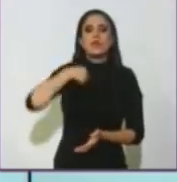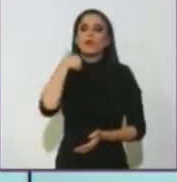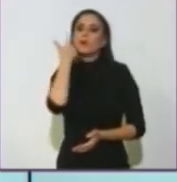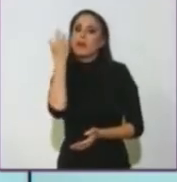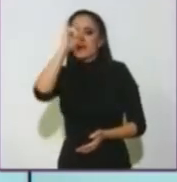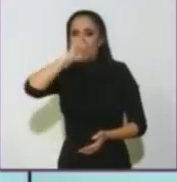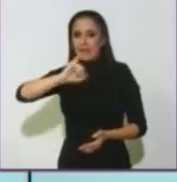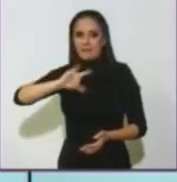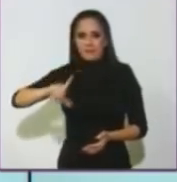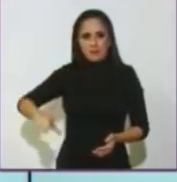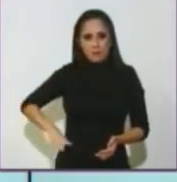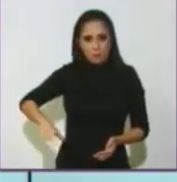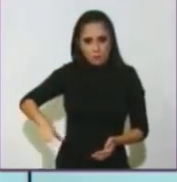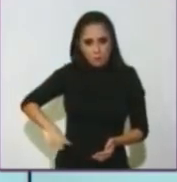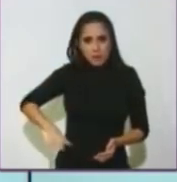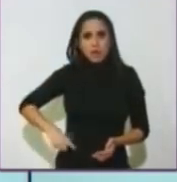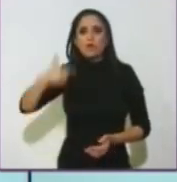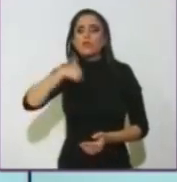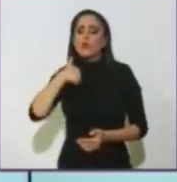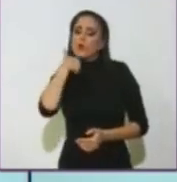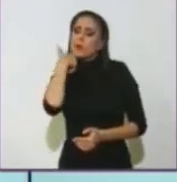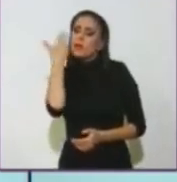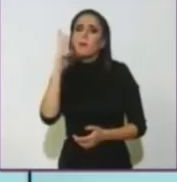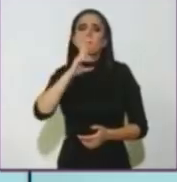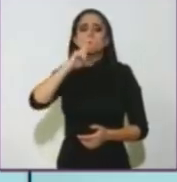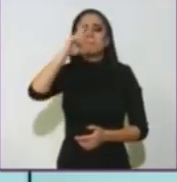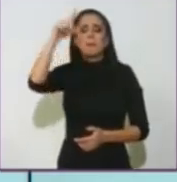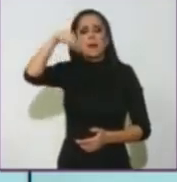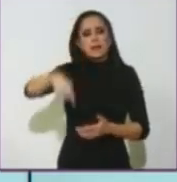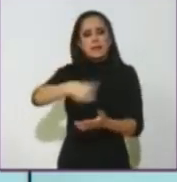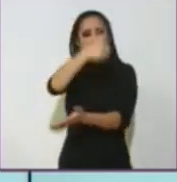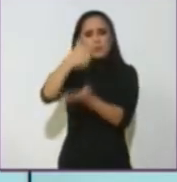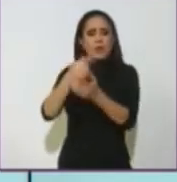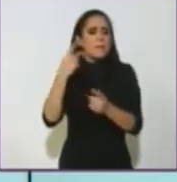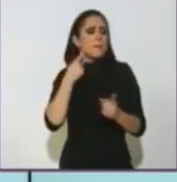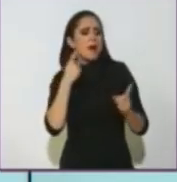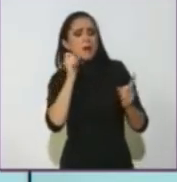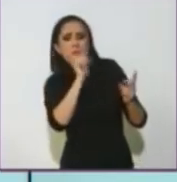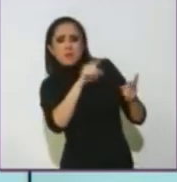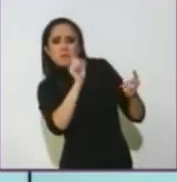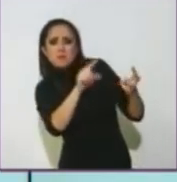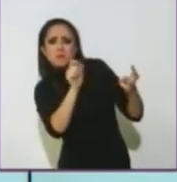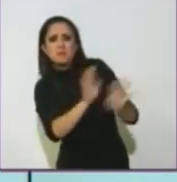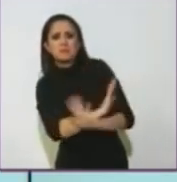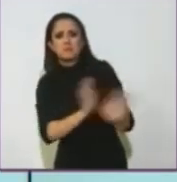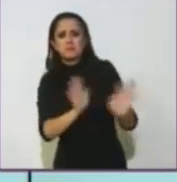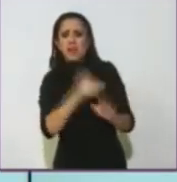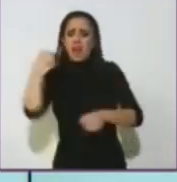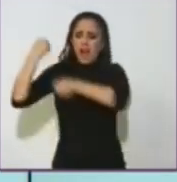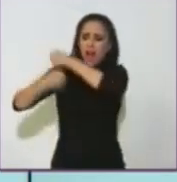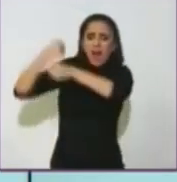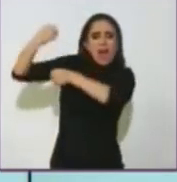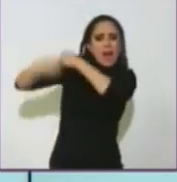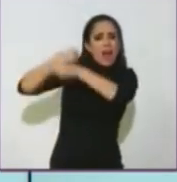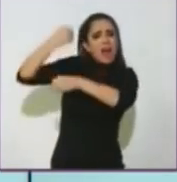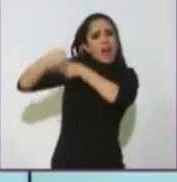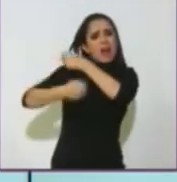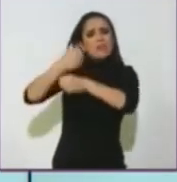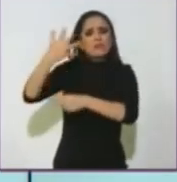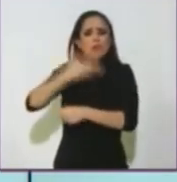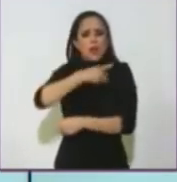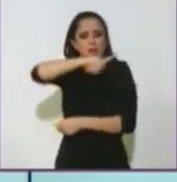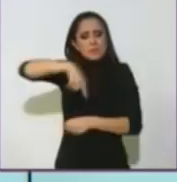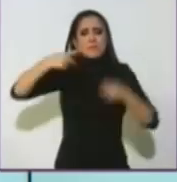de gobierno porque quiero recuperar mi ciudad de la cúpula partidaria que durante tantos años nos han tenido sometidos